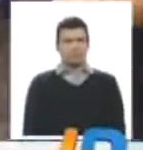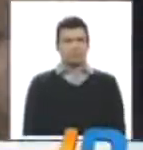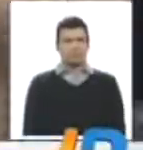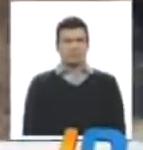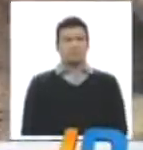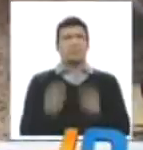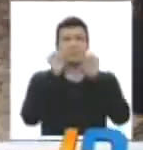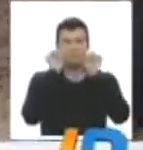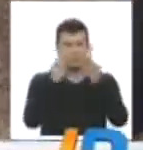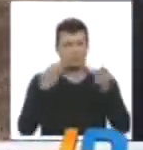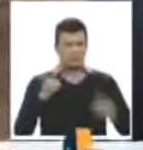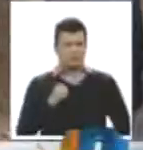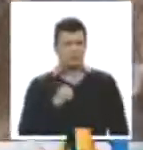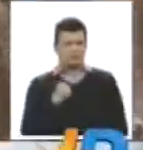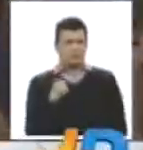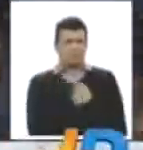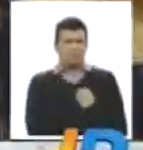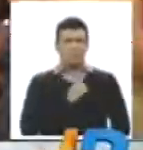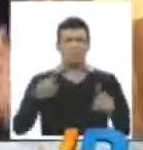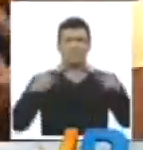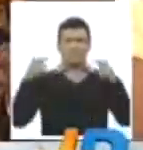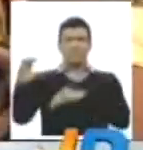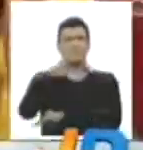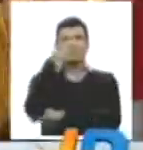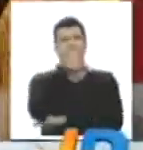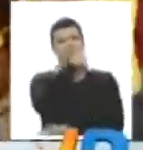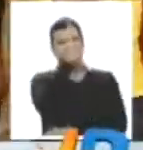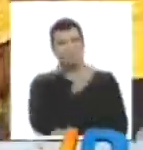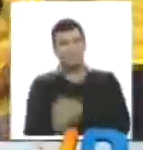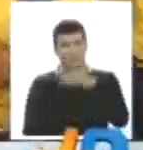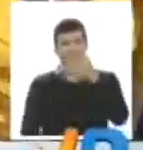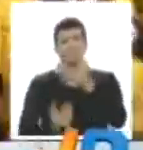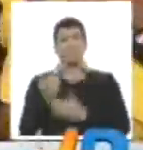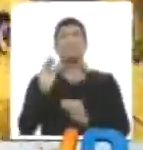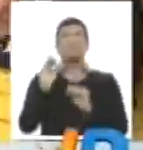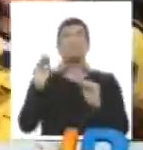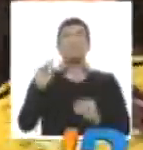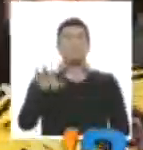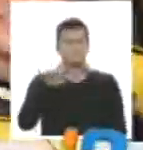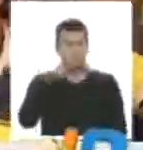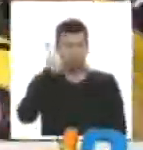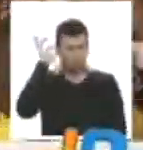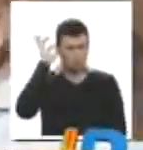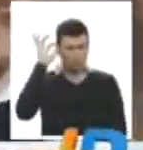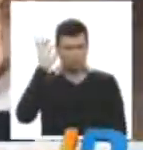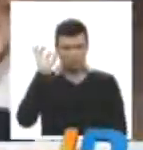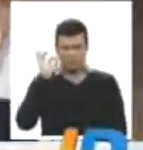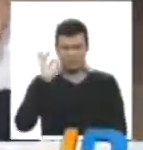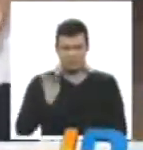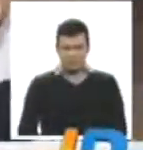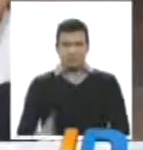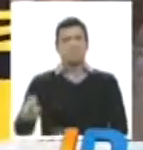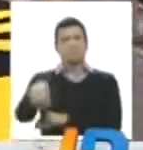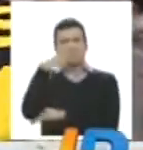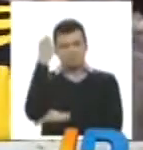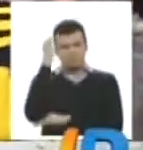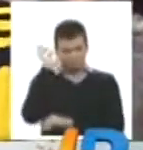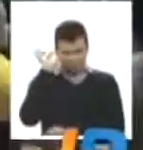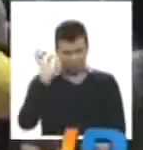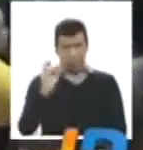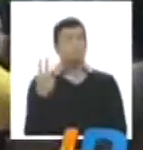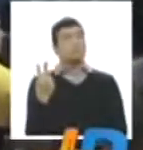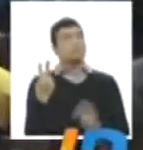Los hinchas que disfrutaron del encuentro entre Colombia y Brasil desde el inicio auguraban una victoria a favor de los nuestros. 2-1 para Colombia.